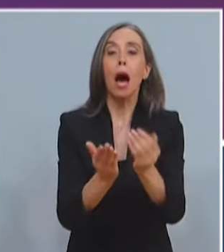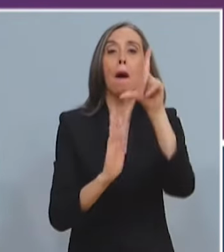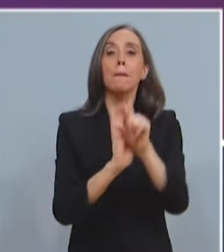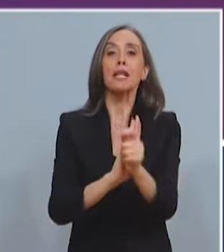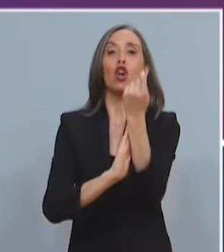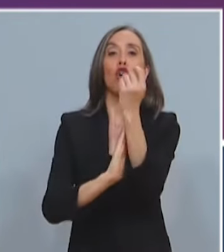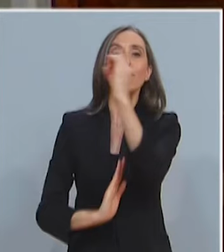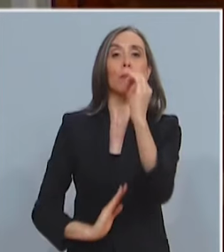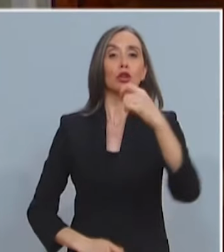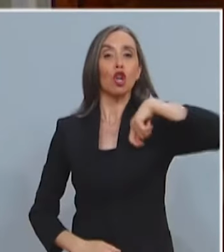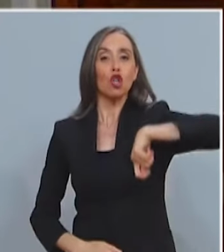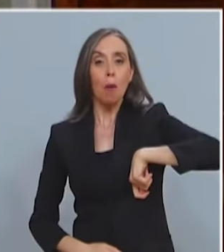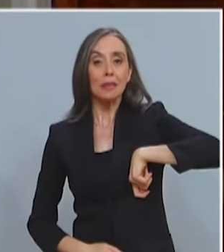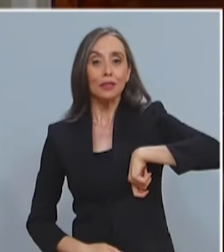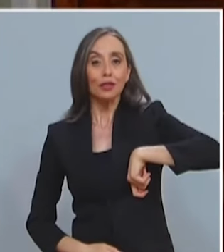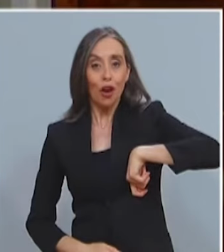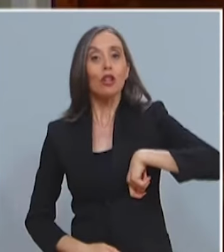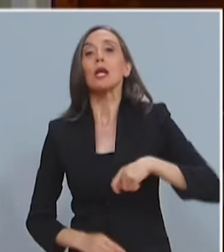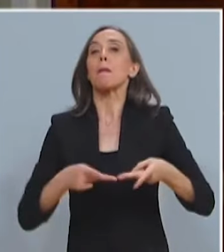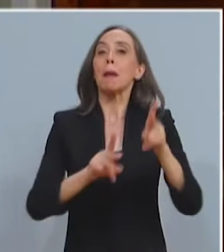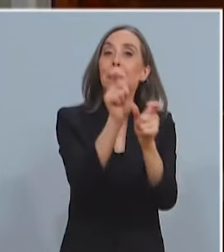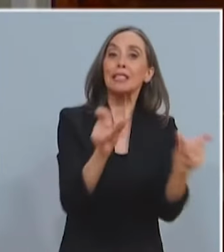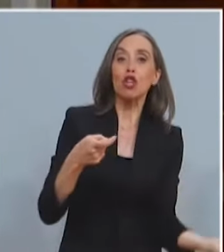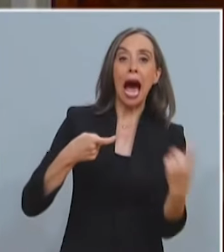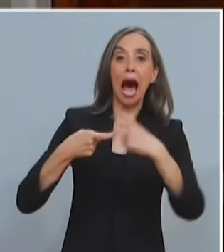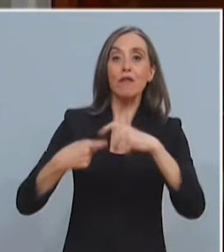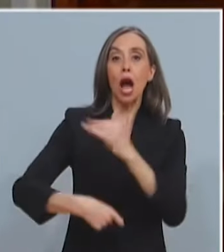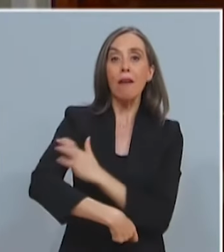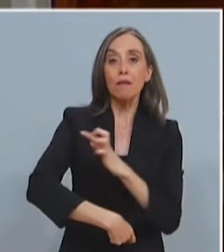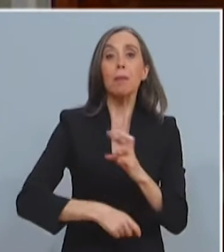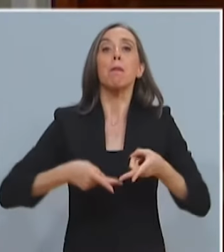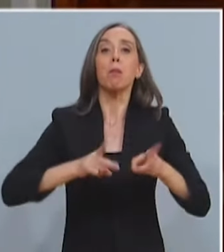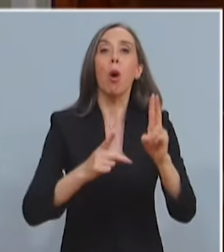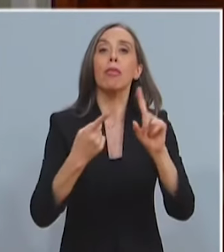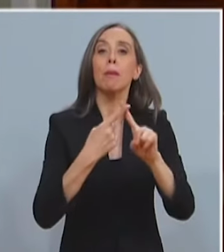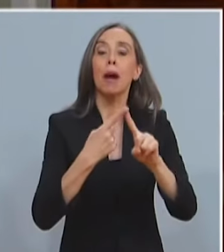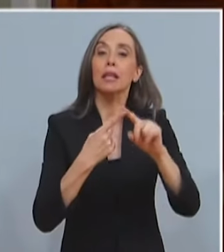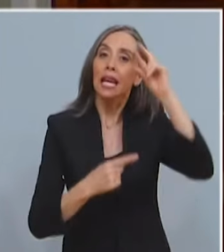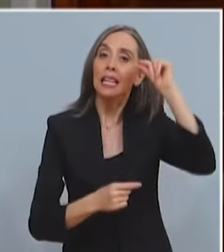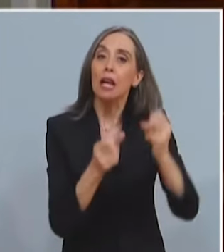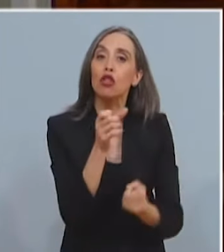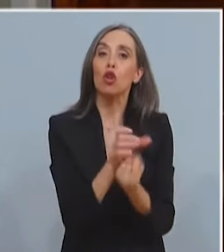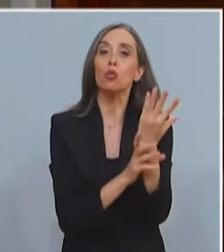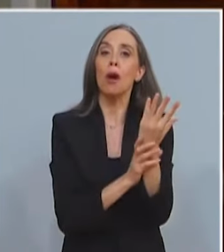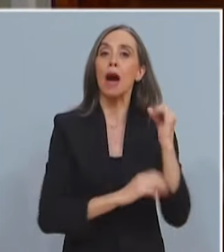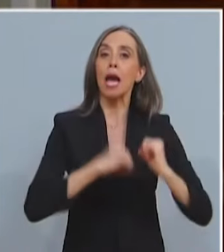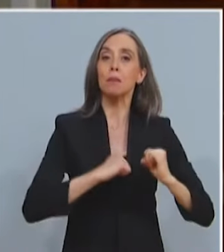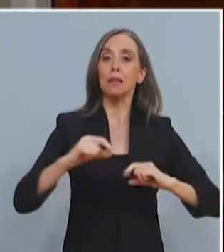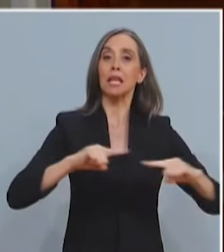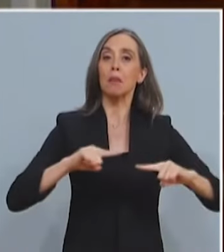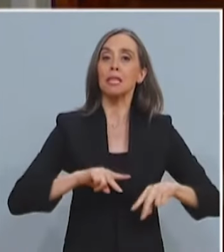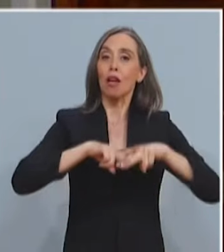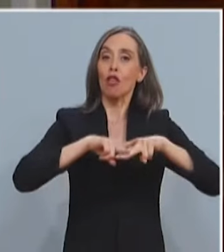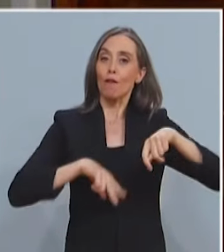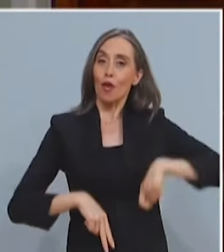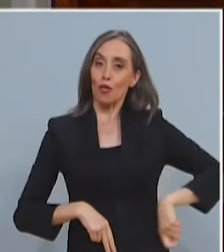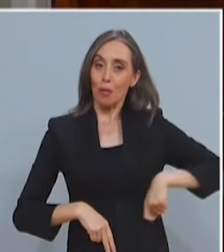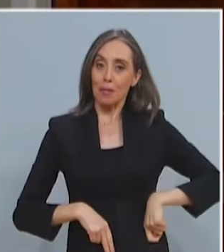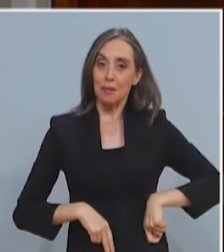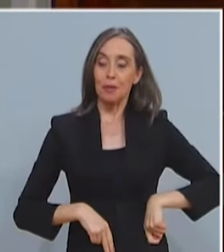las comisiones cobradas y permitir que los afiliados puedan participar en la creación de nuevas administradoras segundo